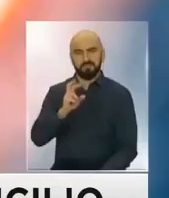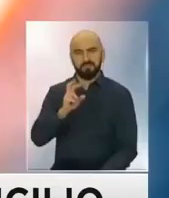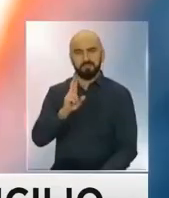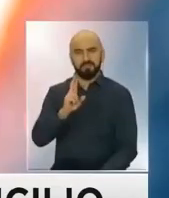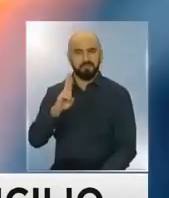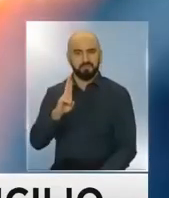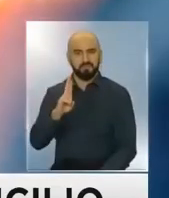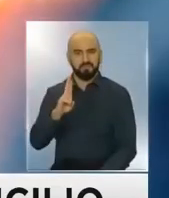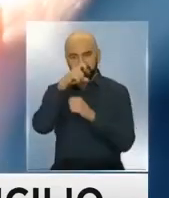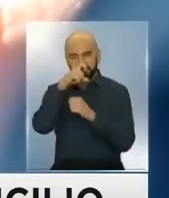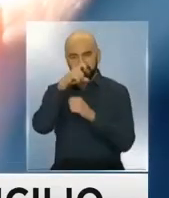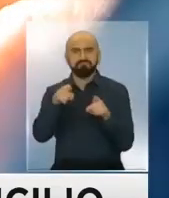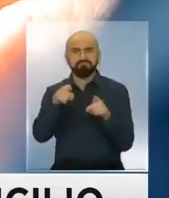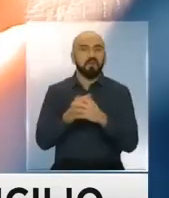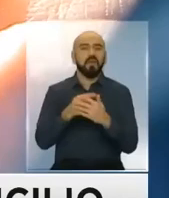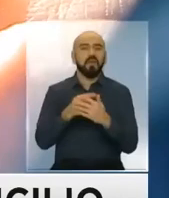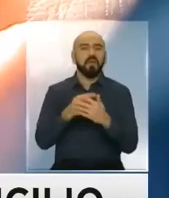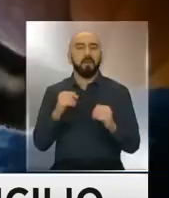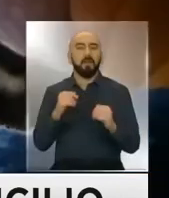conseguir drogas a domicilio.